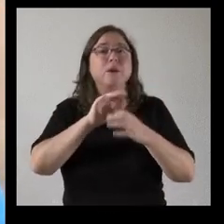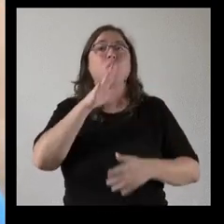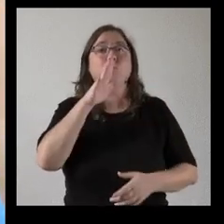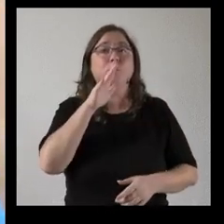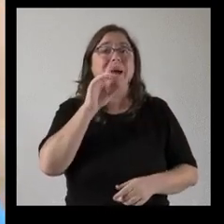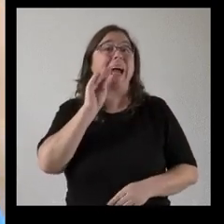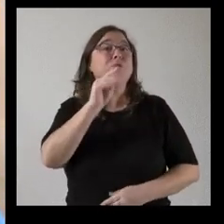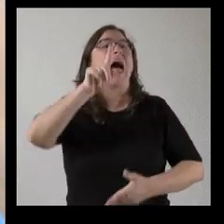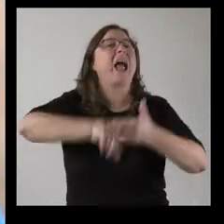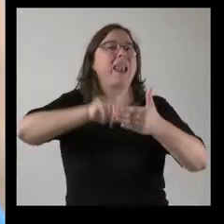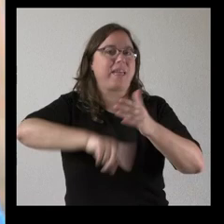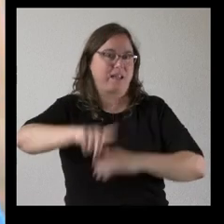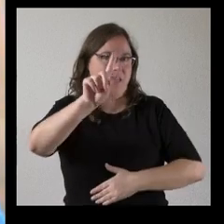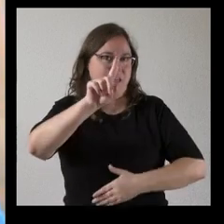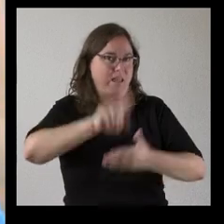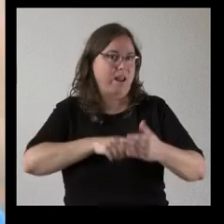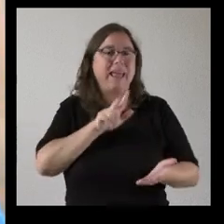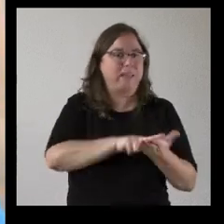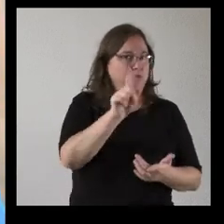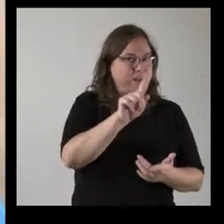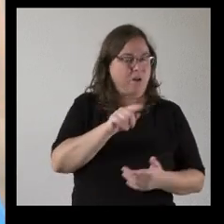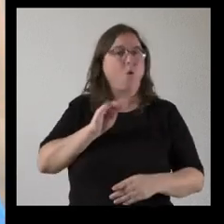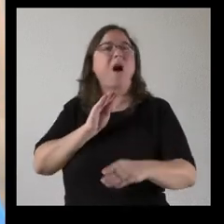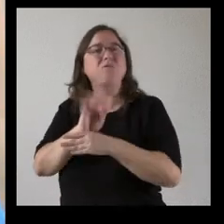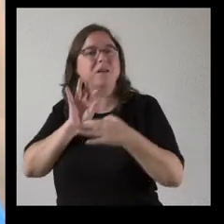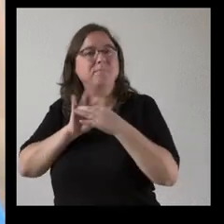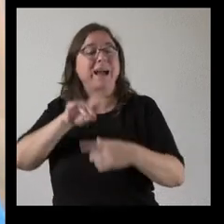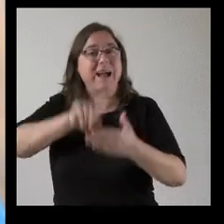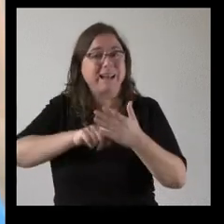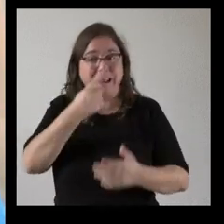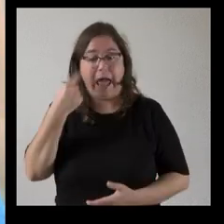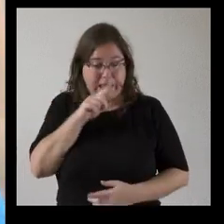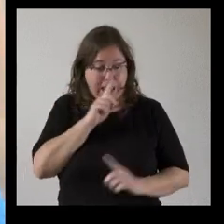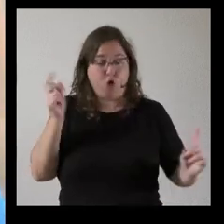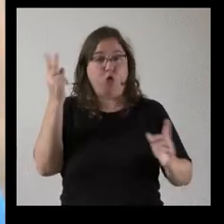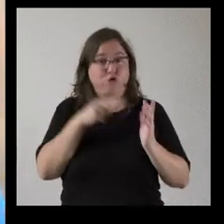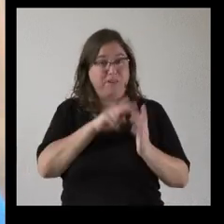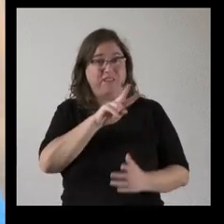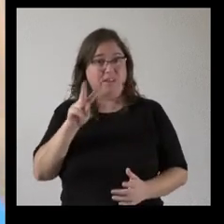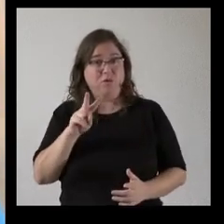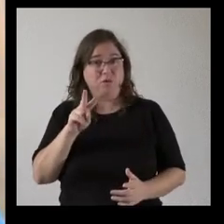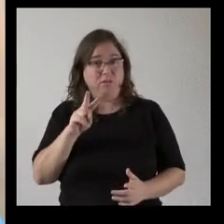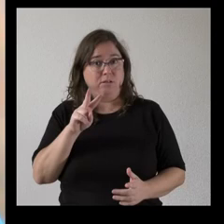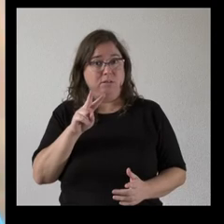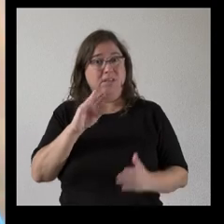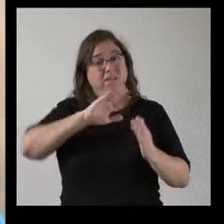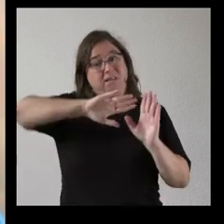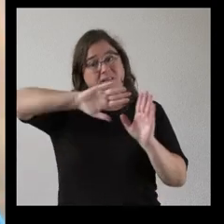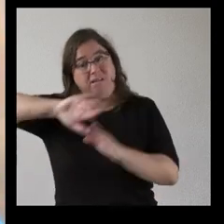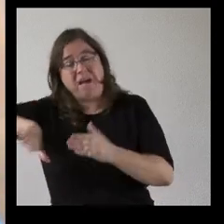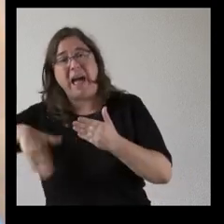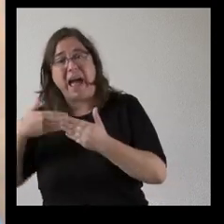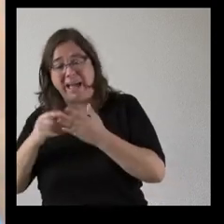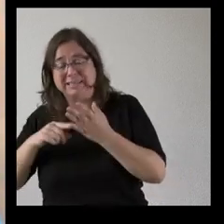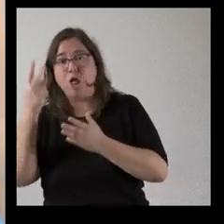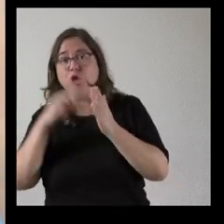que las ayudas de alquiler de vivienda para las familias del año 2022 vaya a terminar el año 2022 y